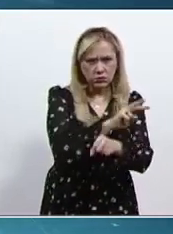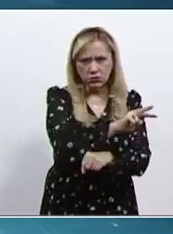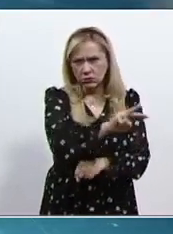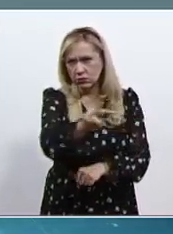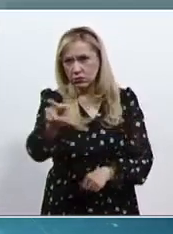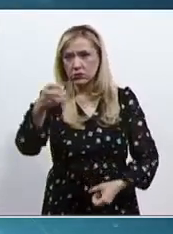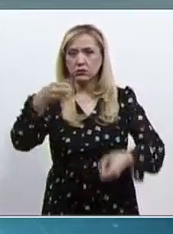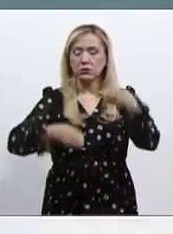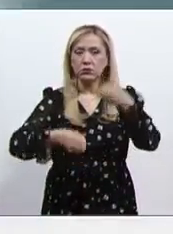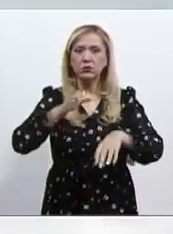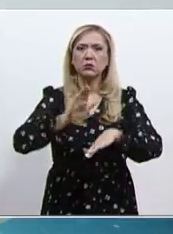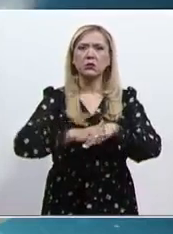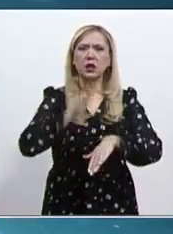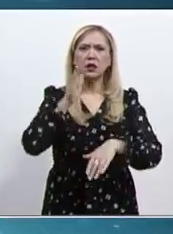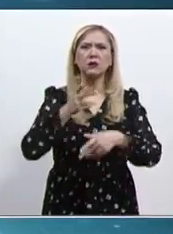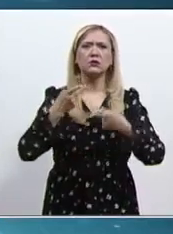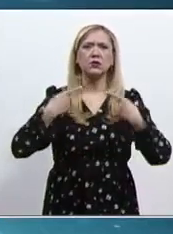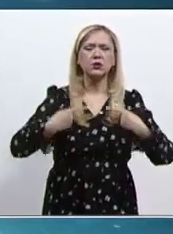vulnerables